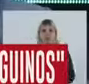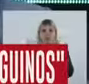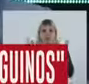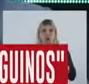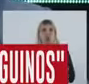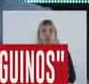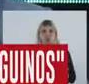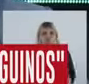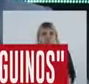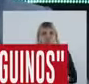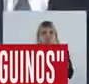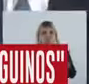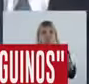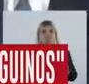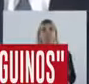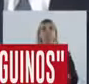Primero,